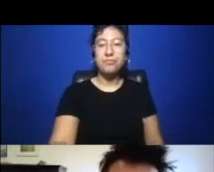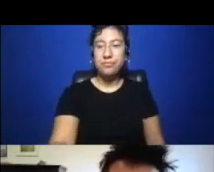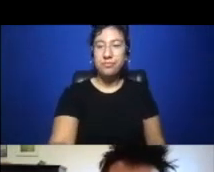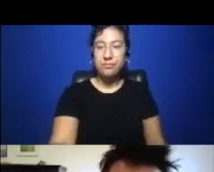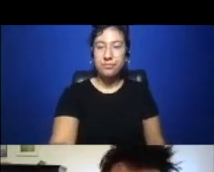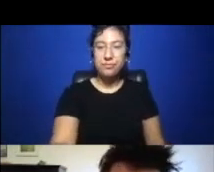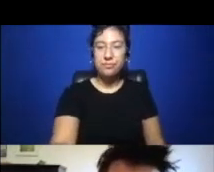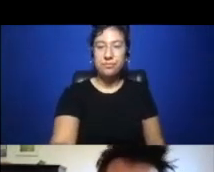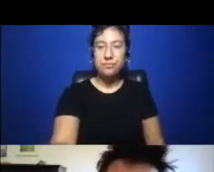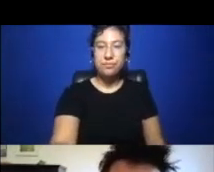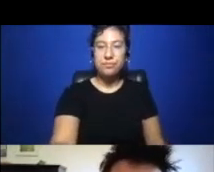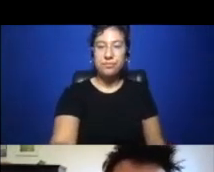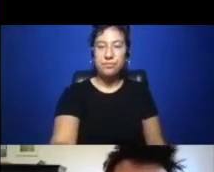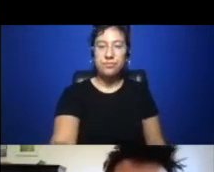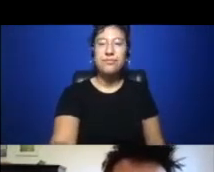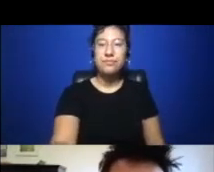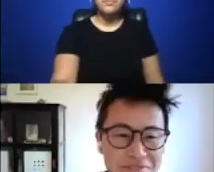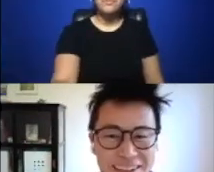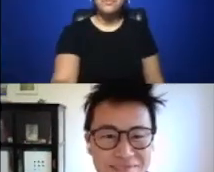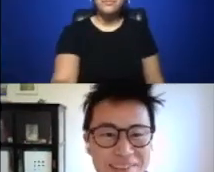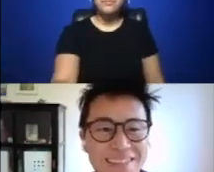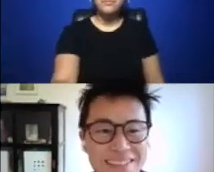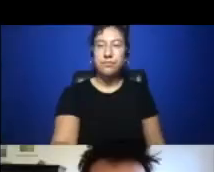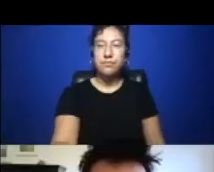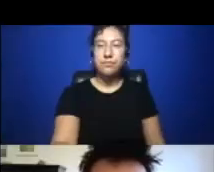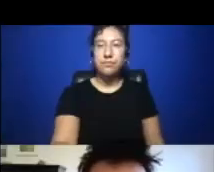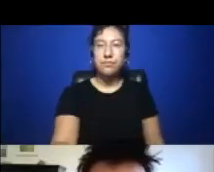Y las contraseñas usualmente también se roban.